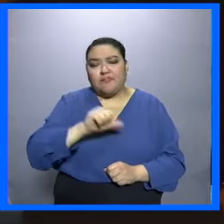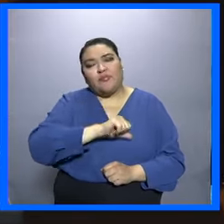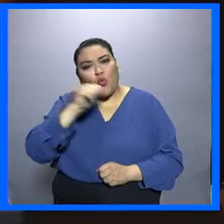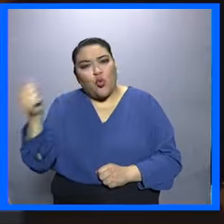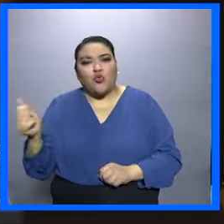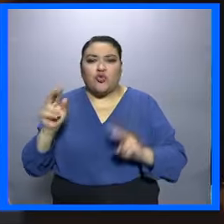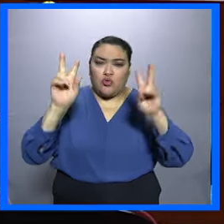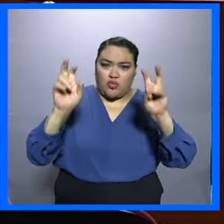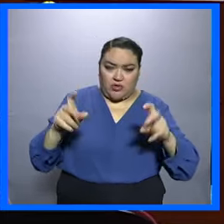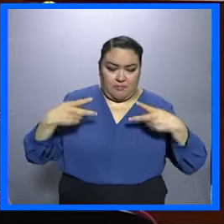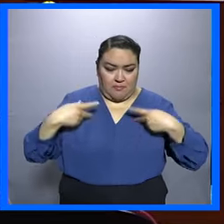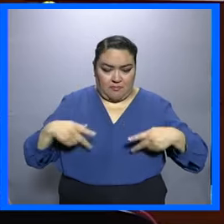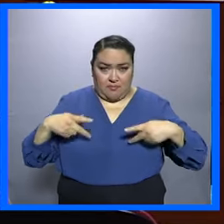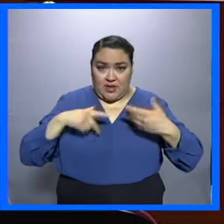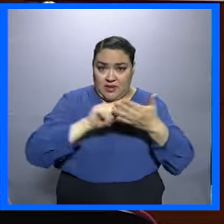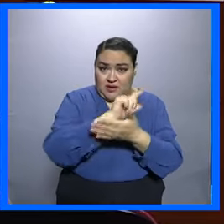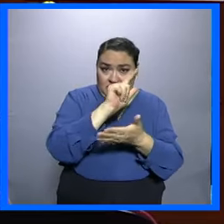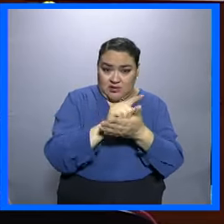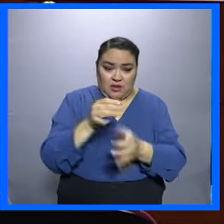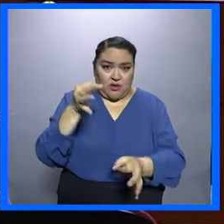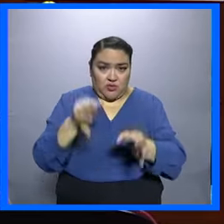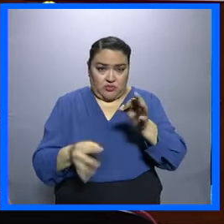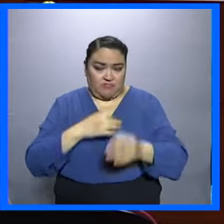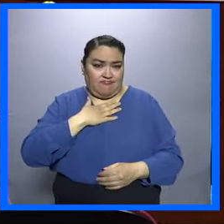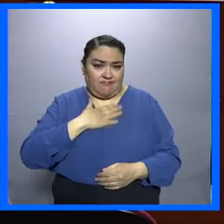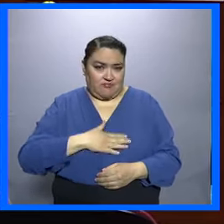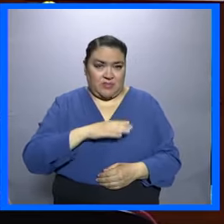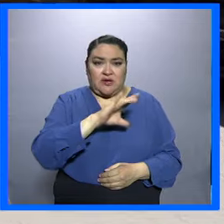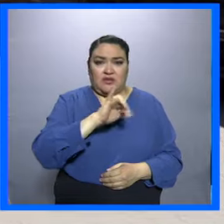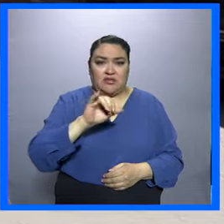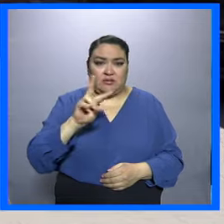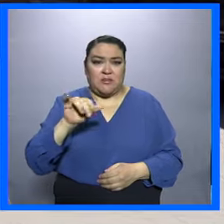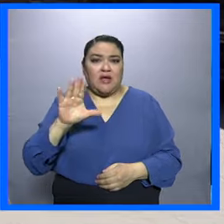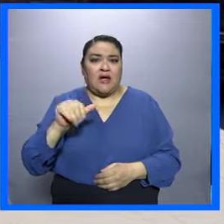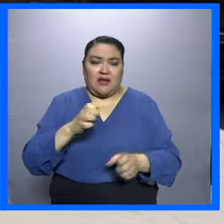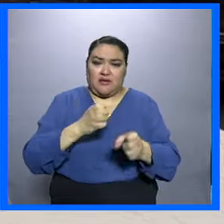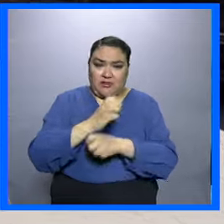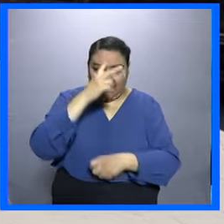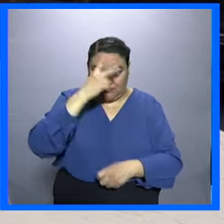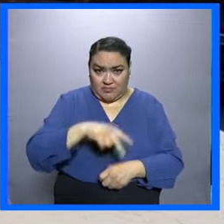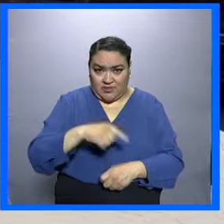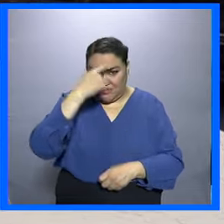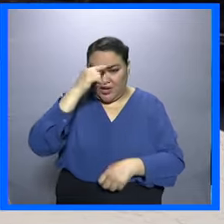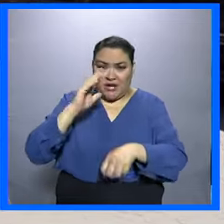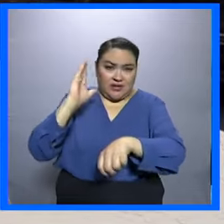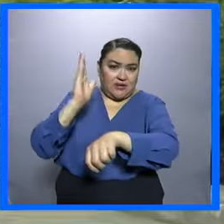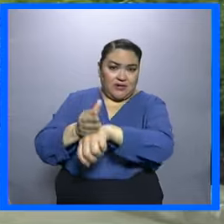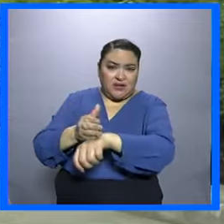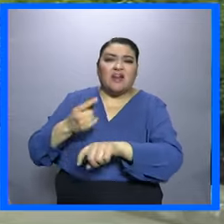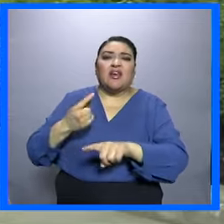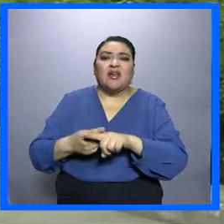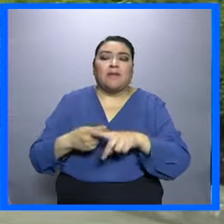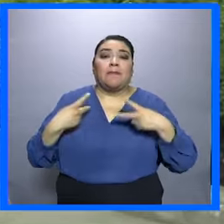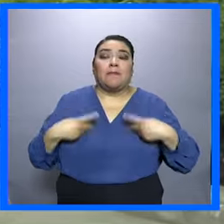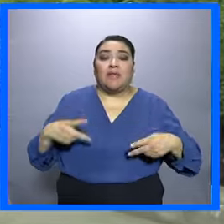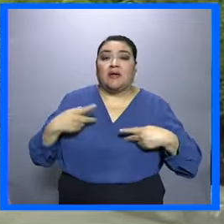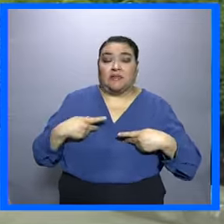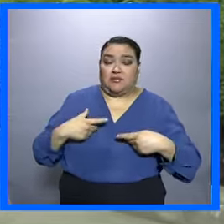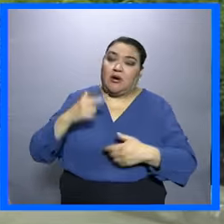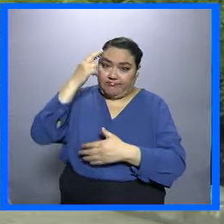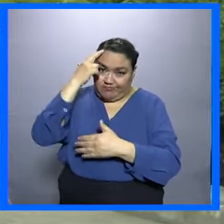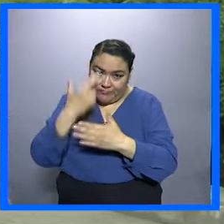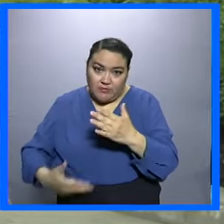Corte invalidó artículos de la Ley de Justicia Cívica del Estado de México que buscaban sancionar faltas de respeto o